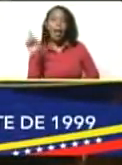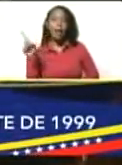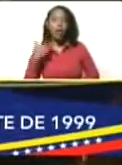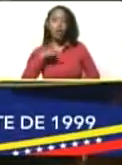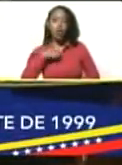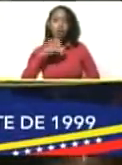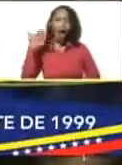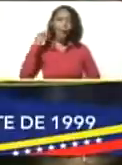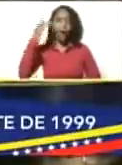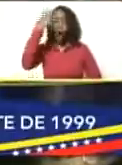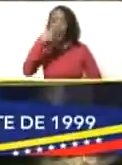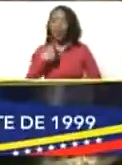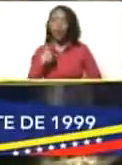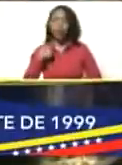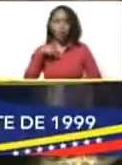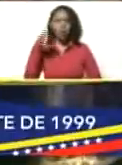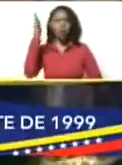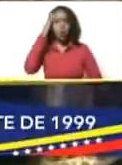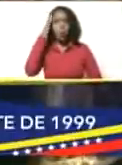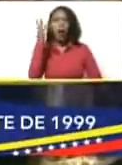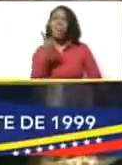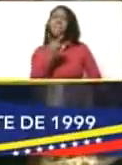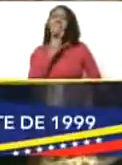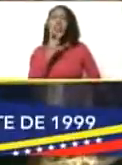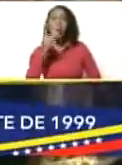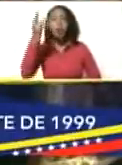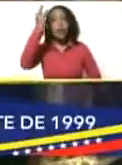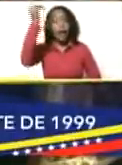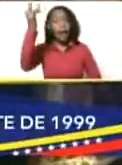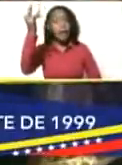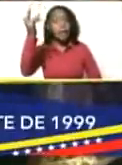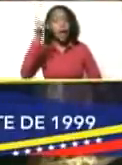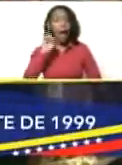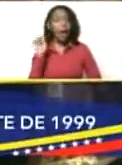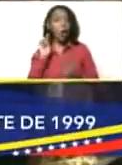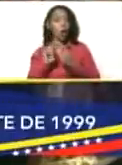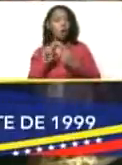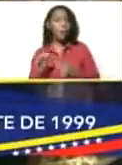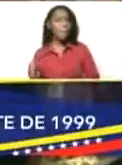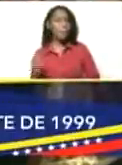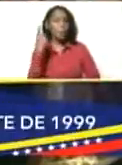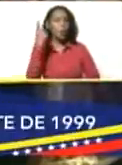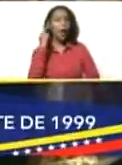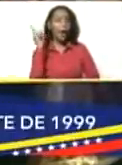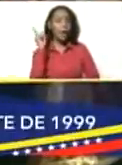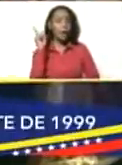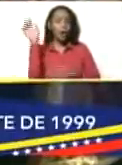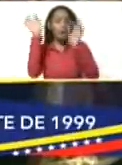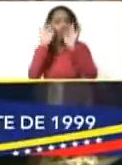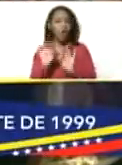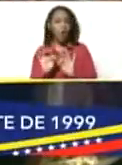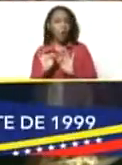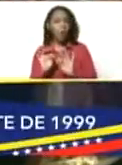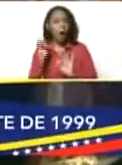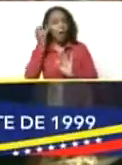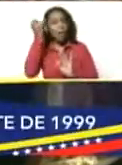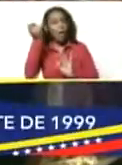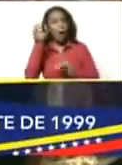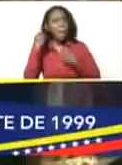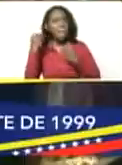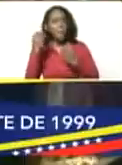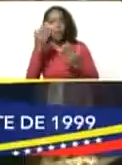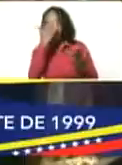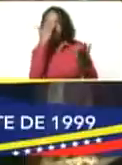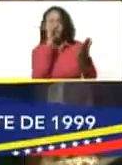supimos de su verbo, de su inteligencia, de sus estilos para